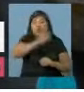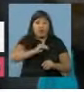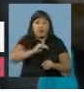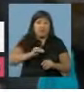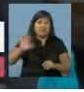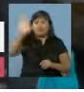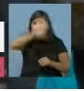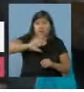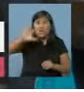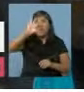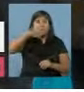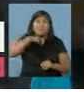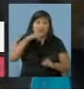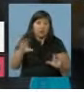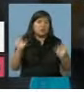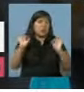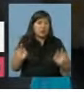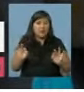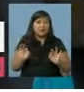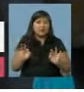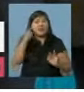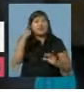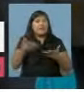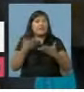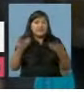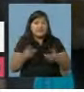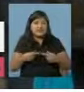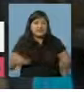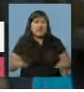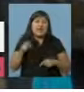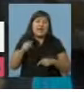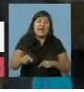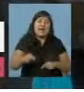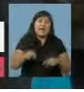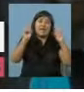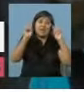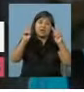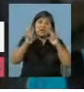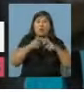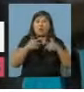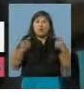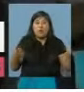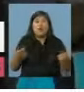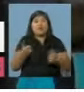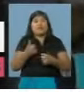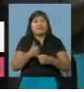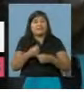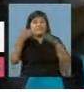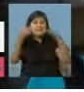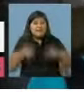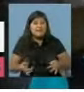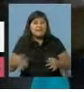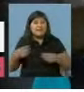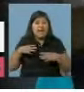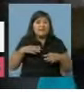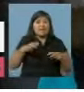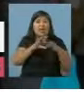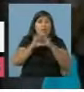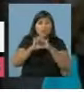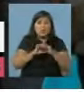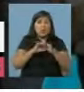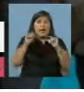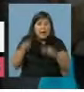hacemos, quiere decir que algo está pasando, que el peronismo no está en funcionamiento. El peronismo es la unión, es el